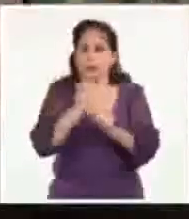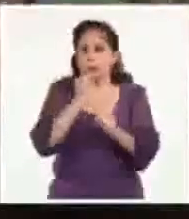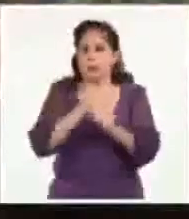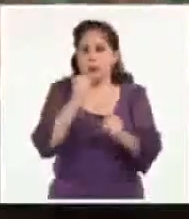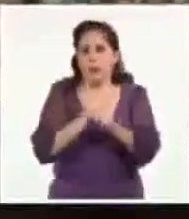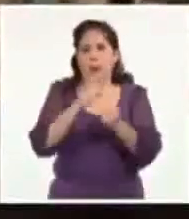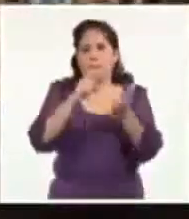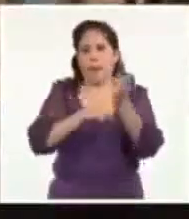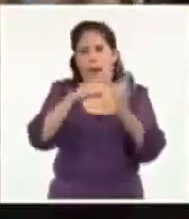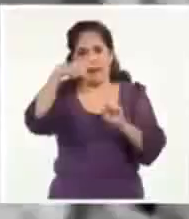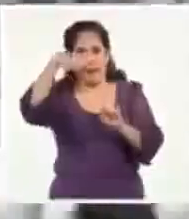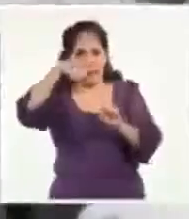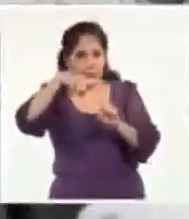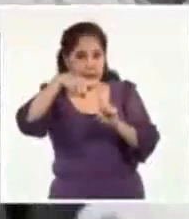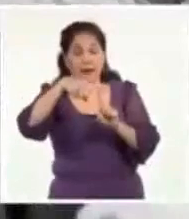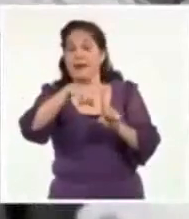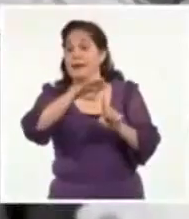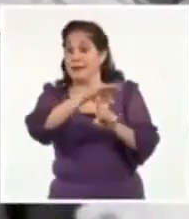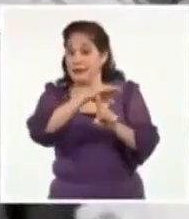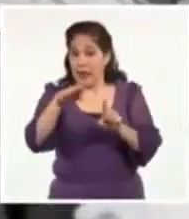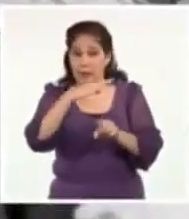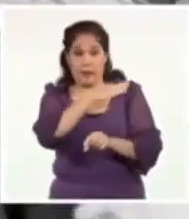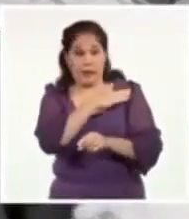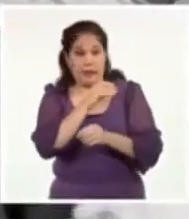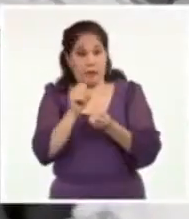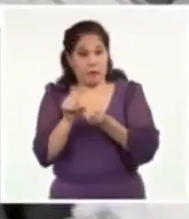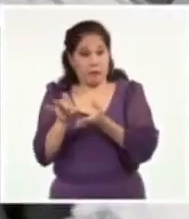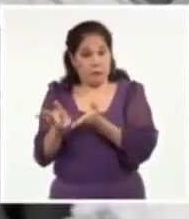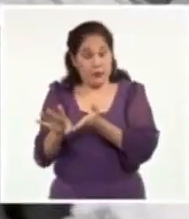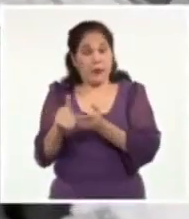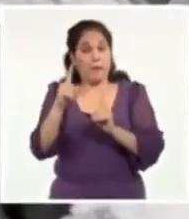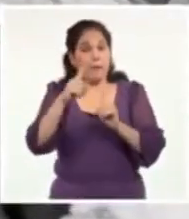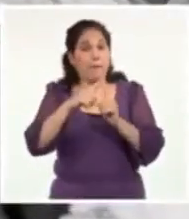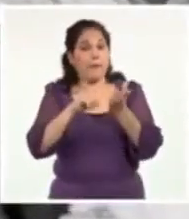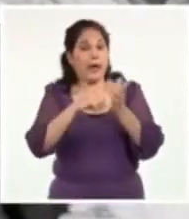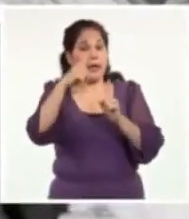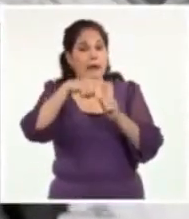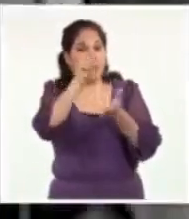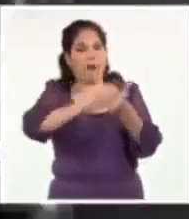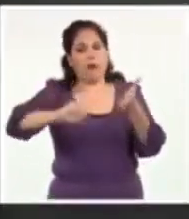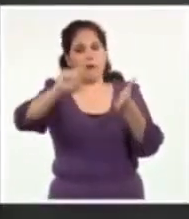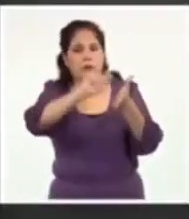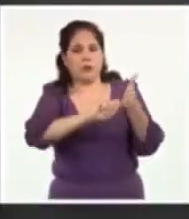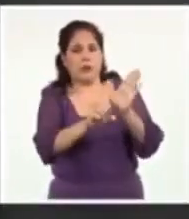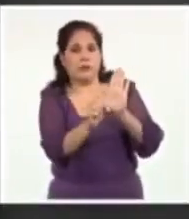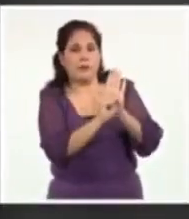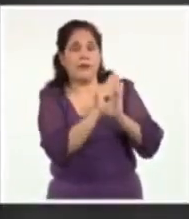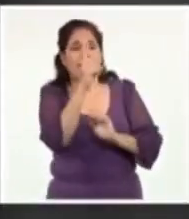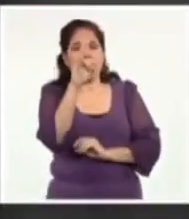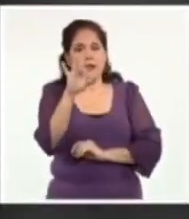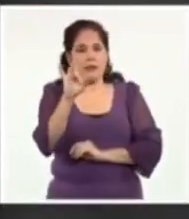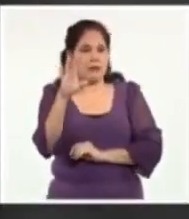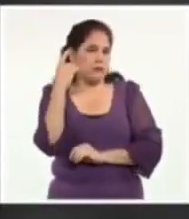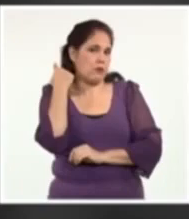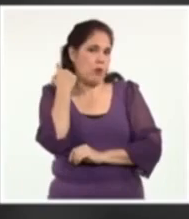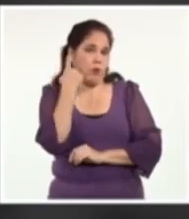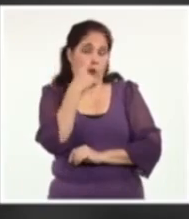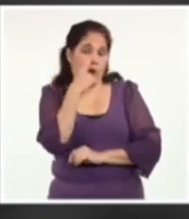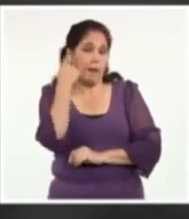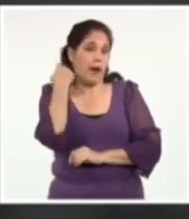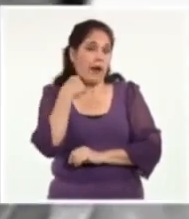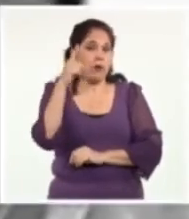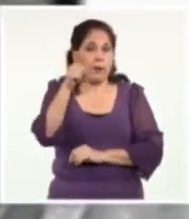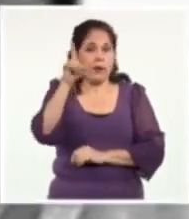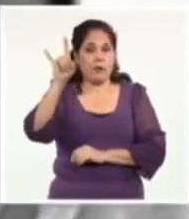PT. Una vez disuelto el régimen militar, el PT se presentó en las elecciones constituyentes del 15 de noviembre